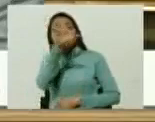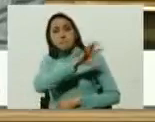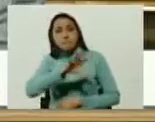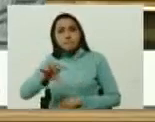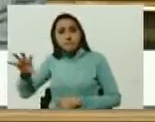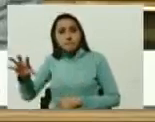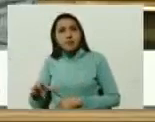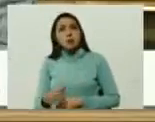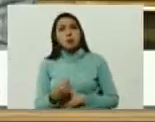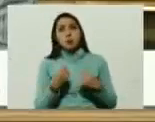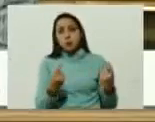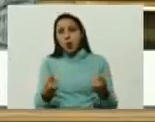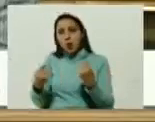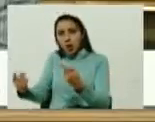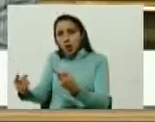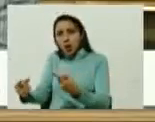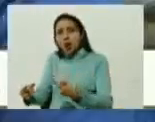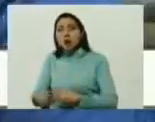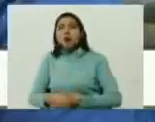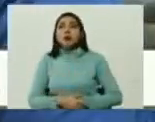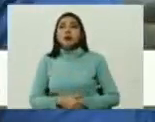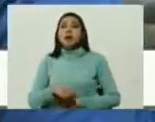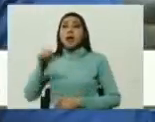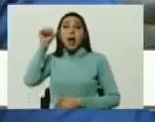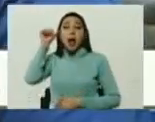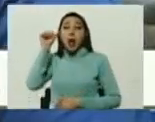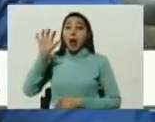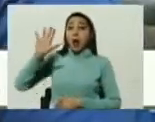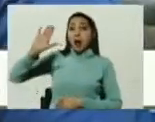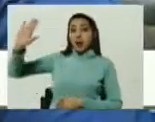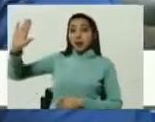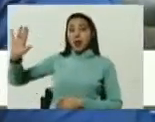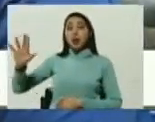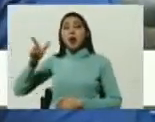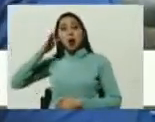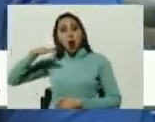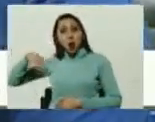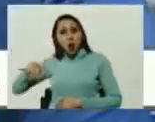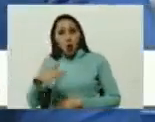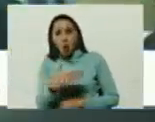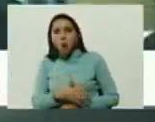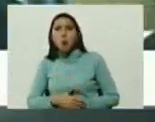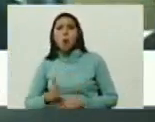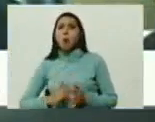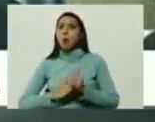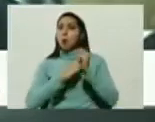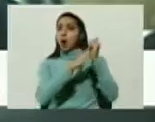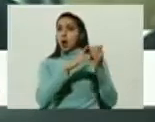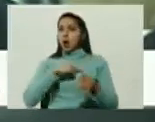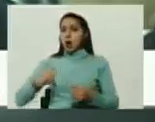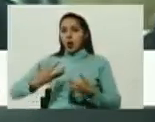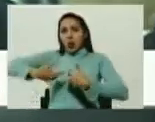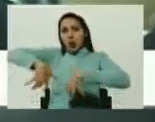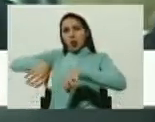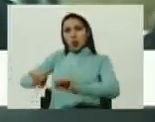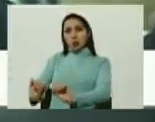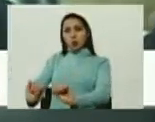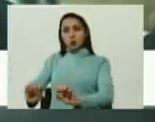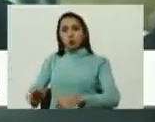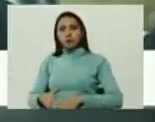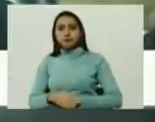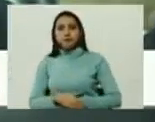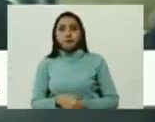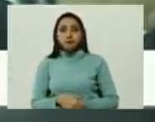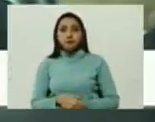intentaban ser ese modo de lancia tenían subyugado al pueblo de china esa larga marcha